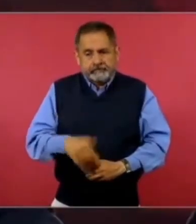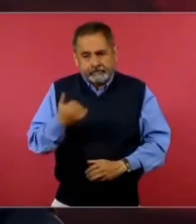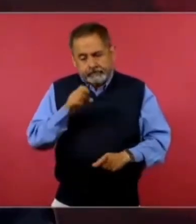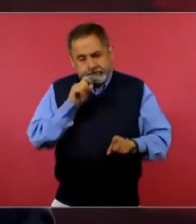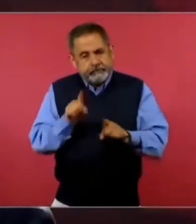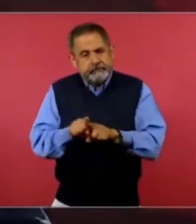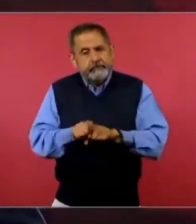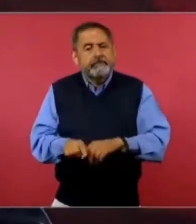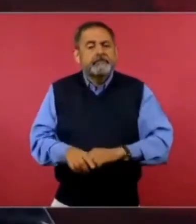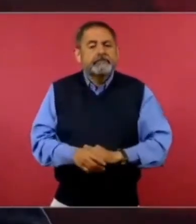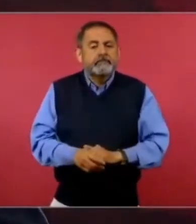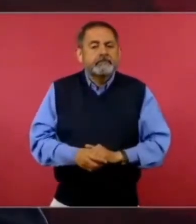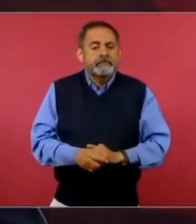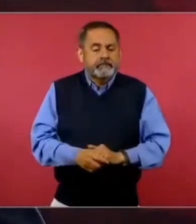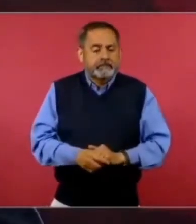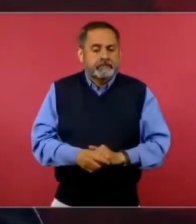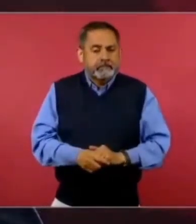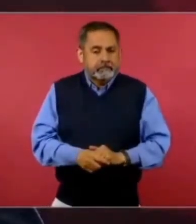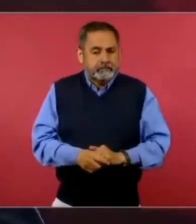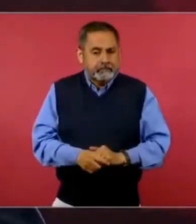Y es